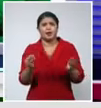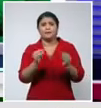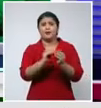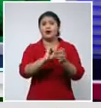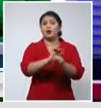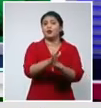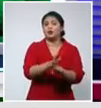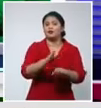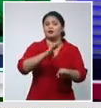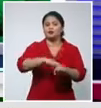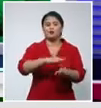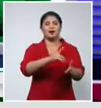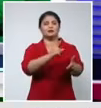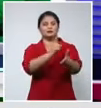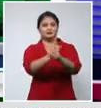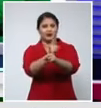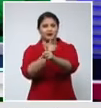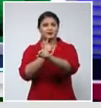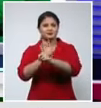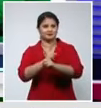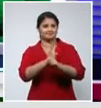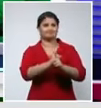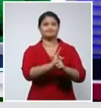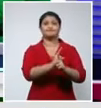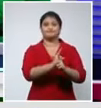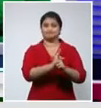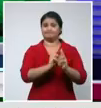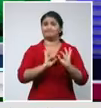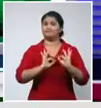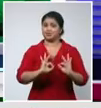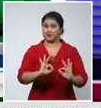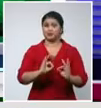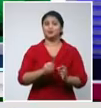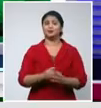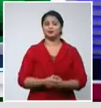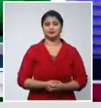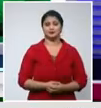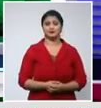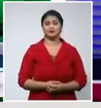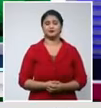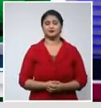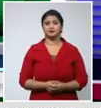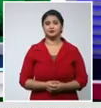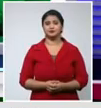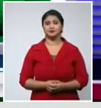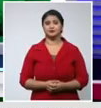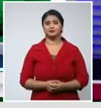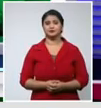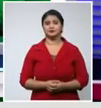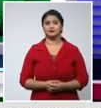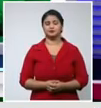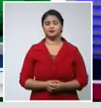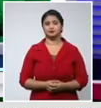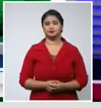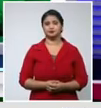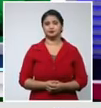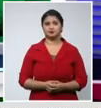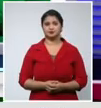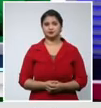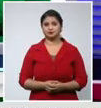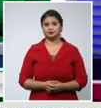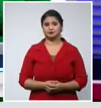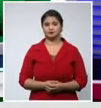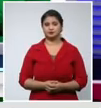positivos. Realmente es un grupo de mucho riesgo. Y con este comportamiento, en el día de hoy, ya